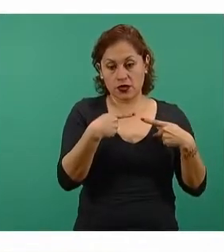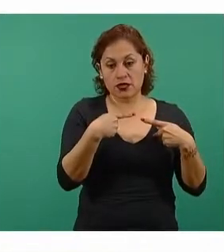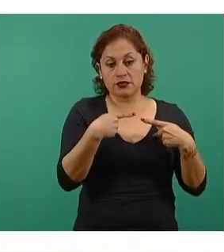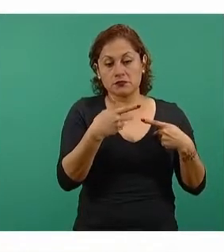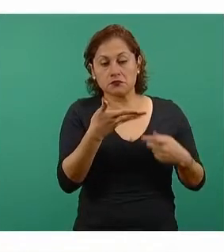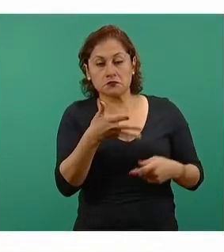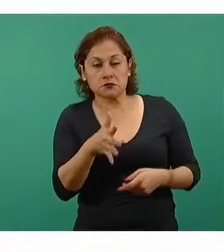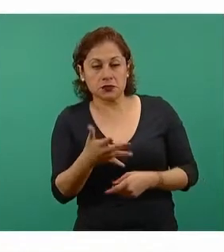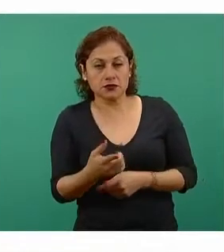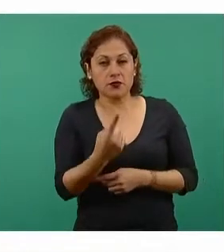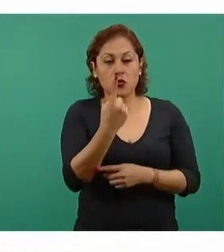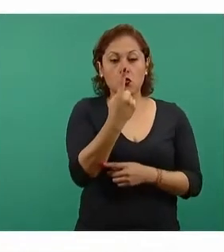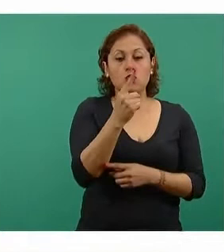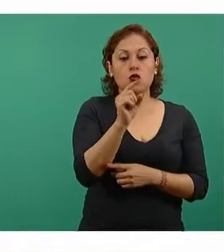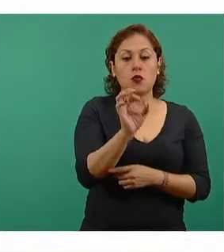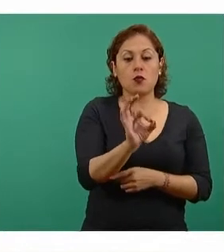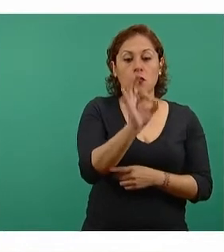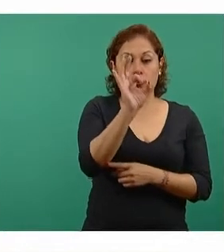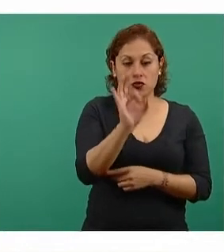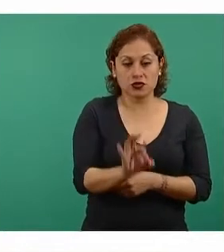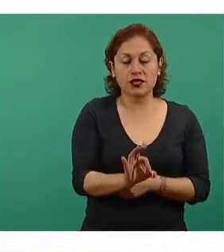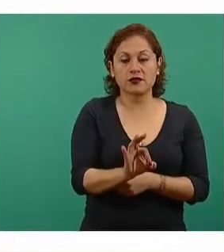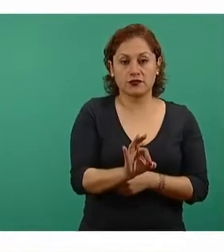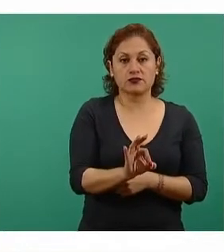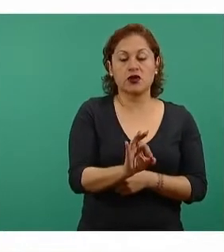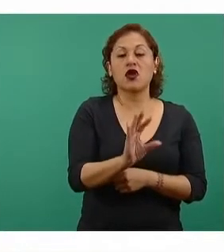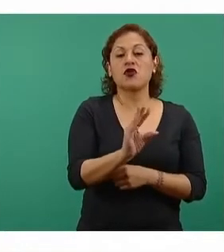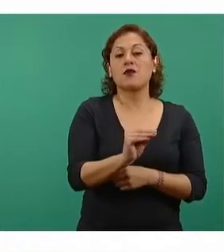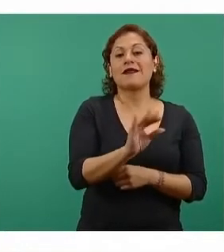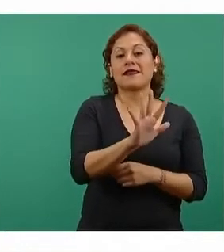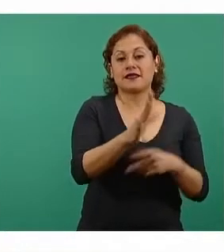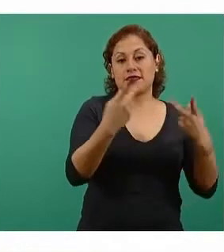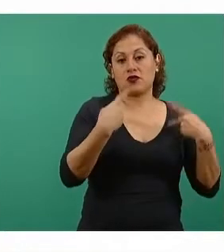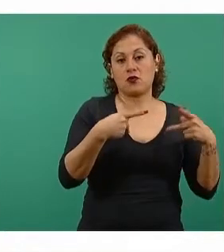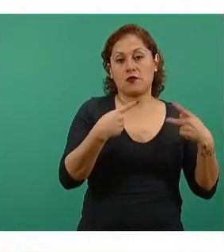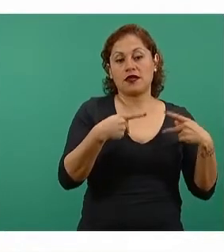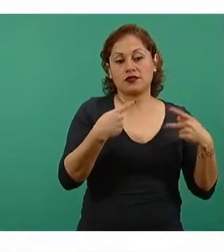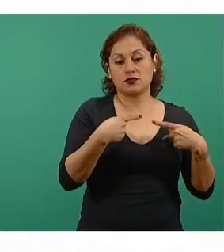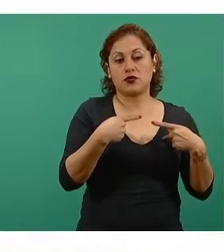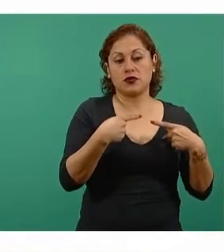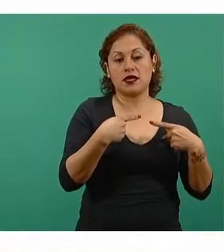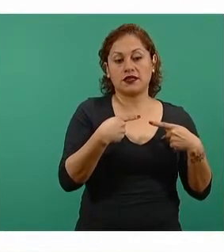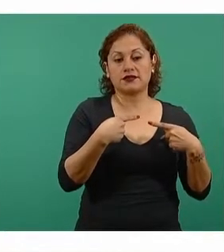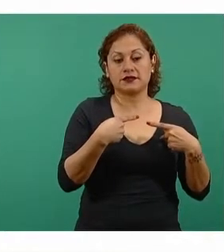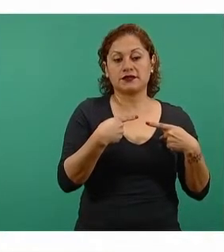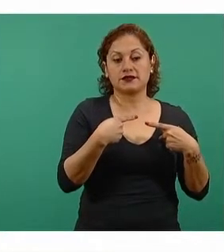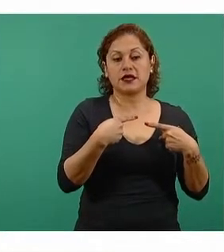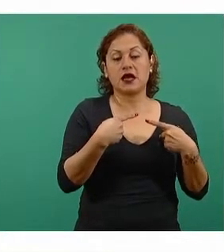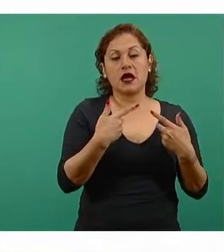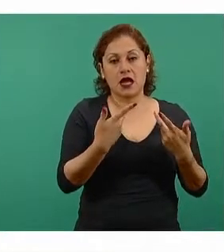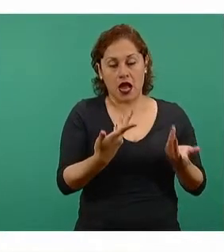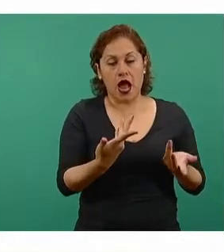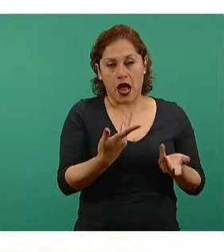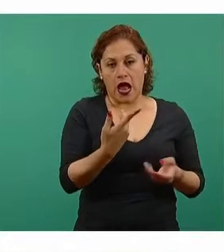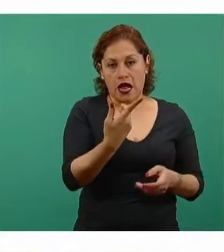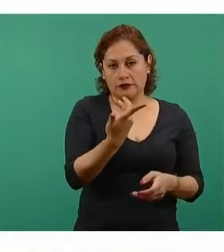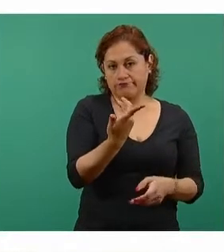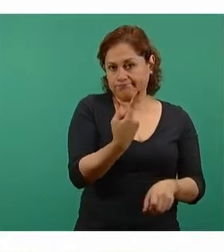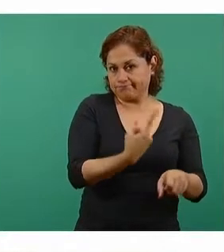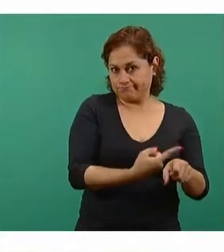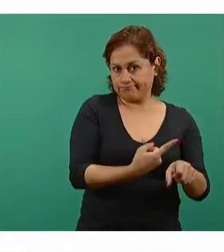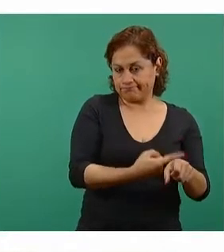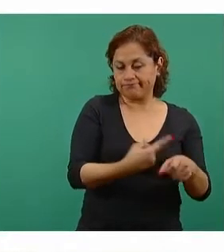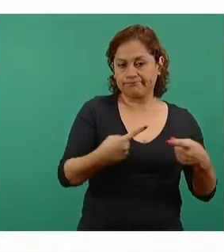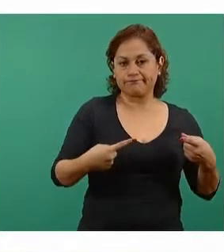menos del 1%, pues son casos o eventos graves, ¿no? De estos eventos podemos también, si